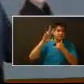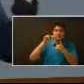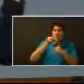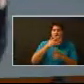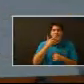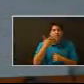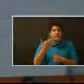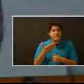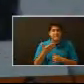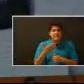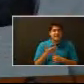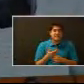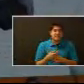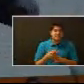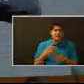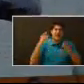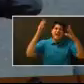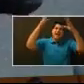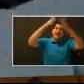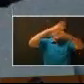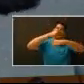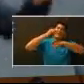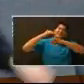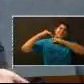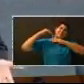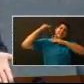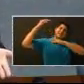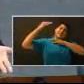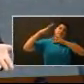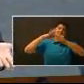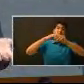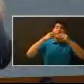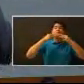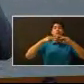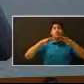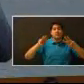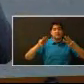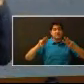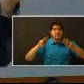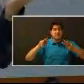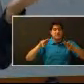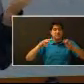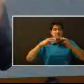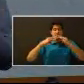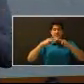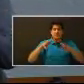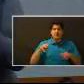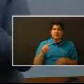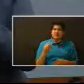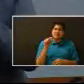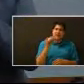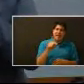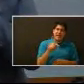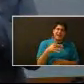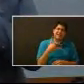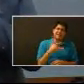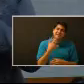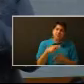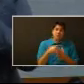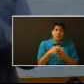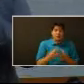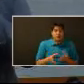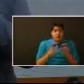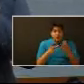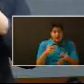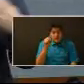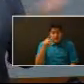llegar a la estatura que había llegado Moisés? Él haber sentido cuando a él le dejaron esa